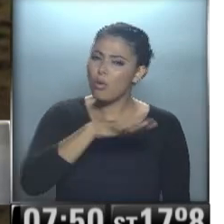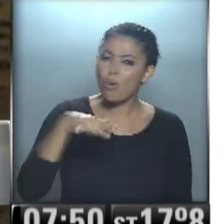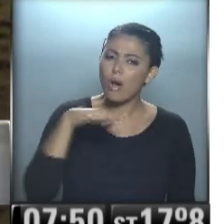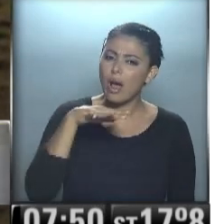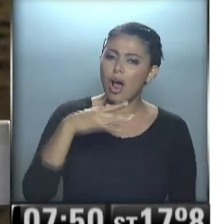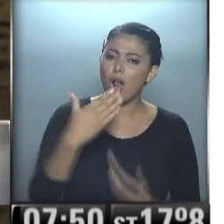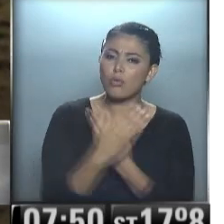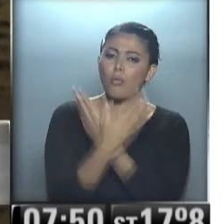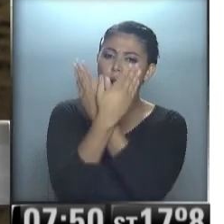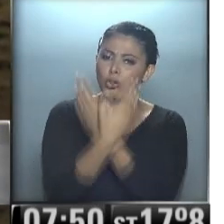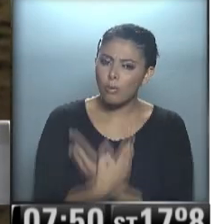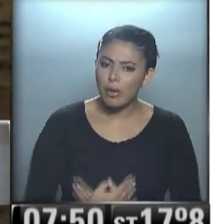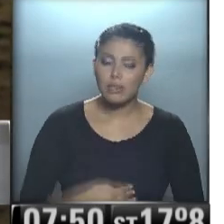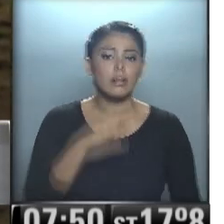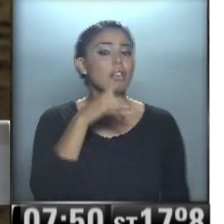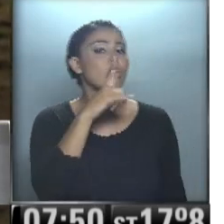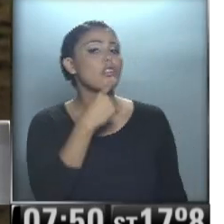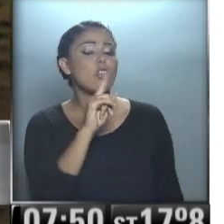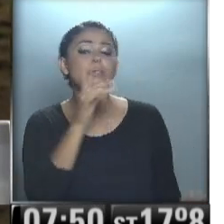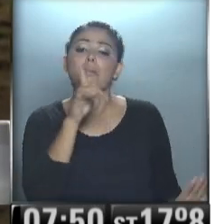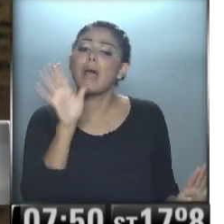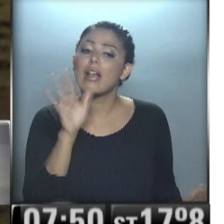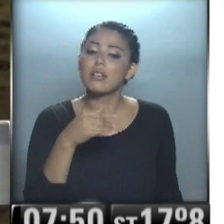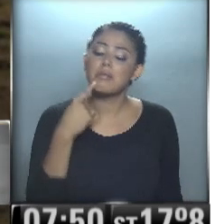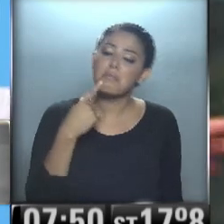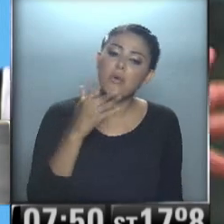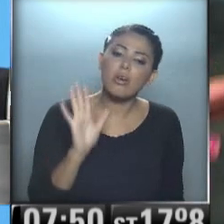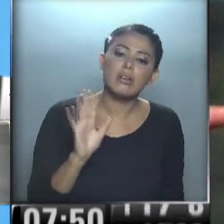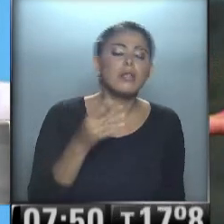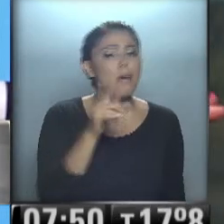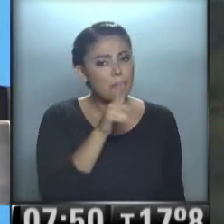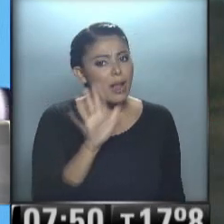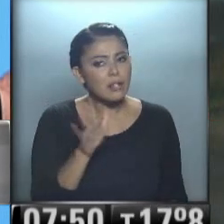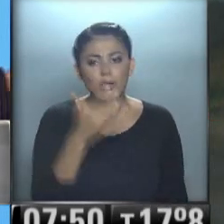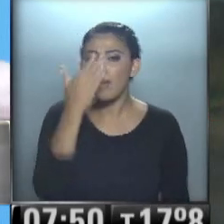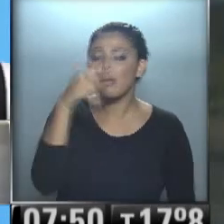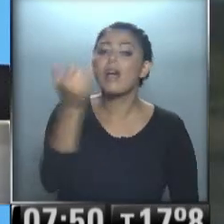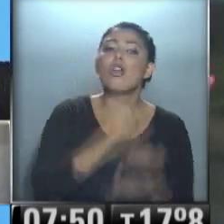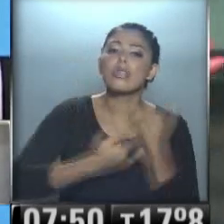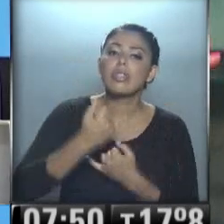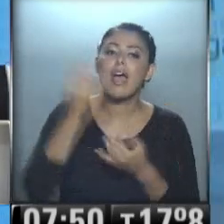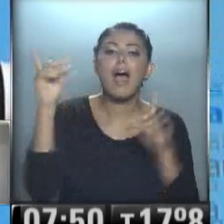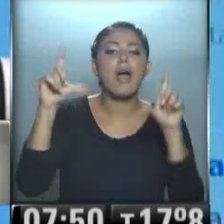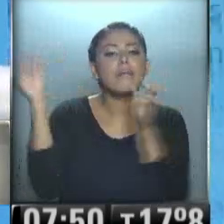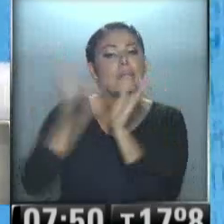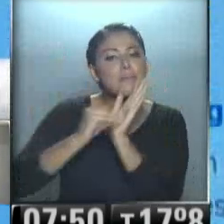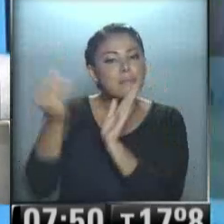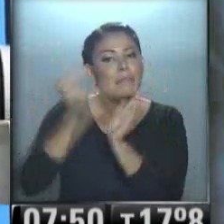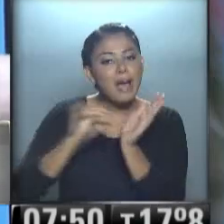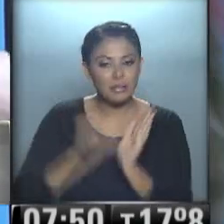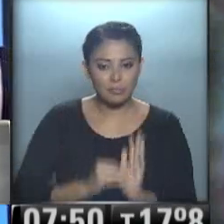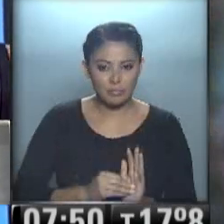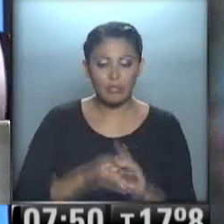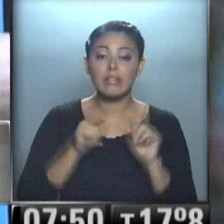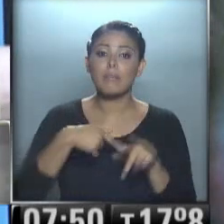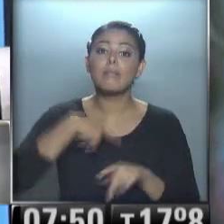muy linda. Mira, no nos dice, pero se parece mucho. Valdés. Sí, se parece mucho. Bueno, contanos, Laura, mandanos más fotos. Che, y